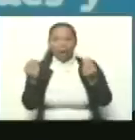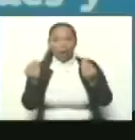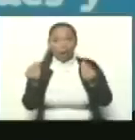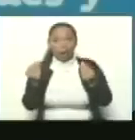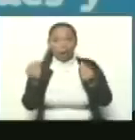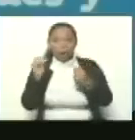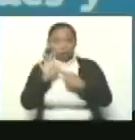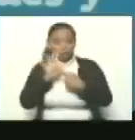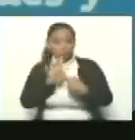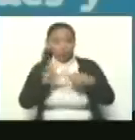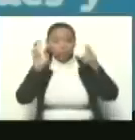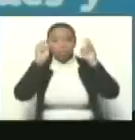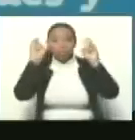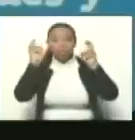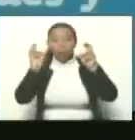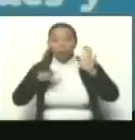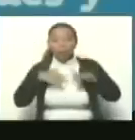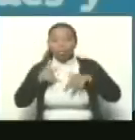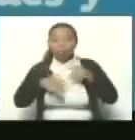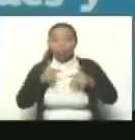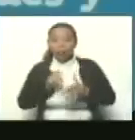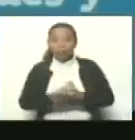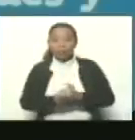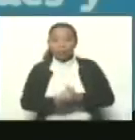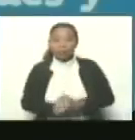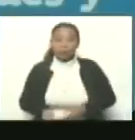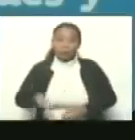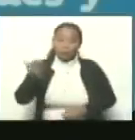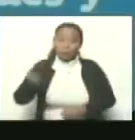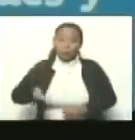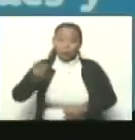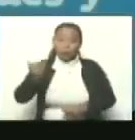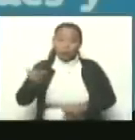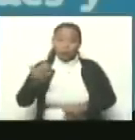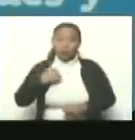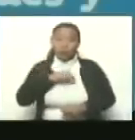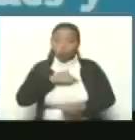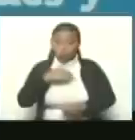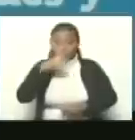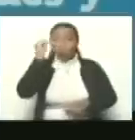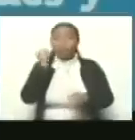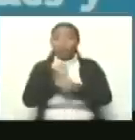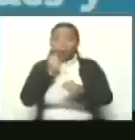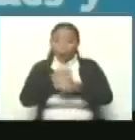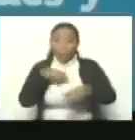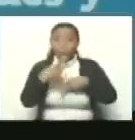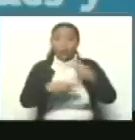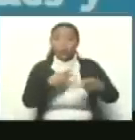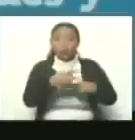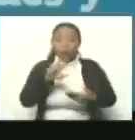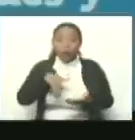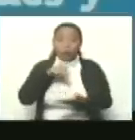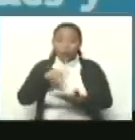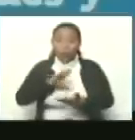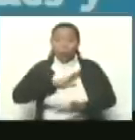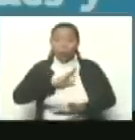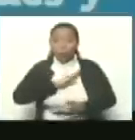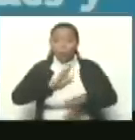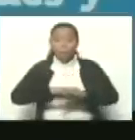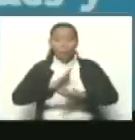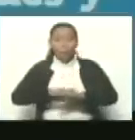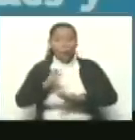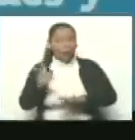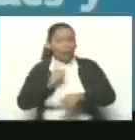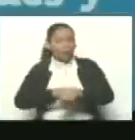apunta hacia un elemento vital que lo hemos trabajado con producción nacional, porque el tiempo de